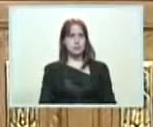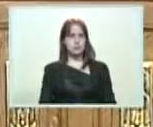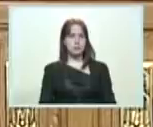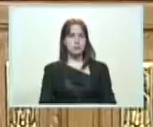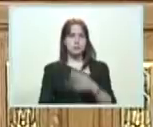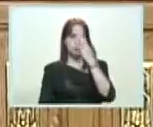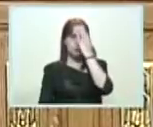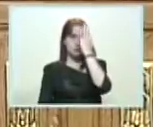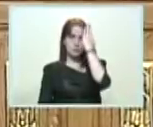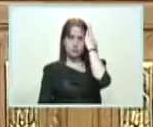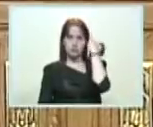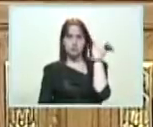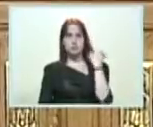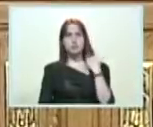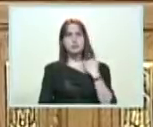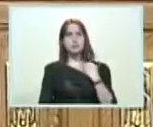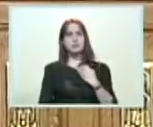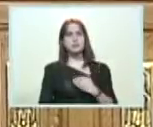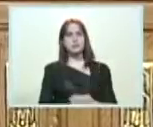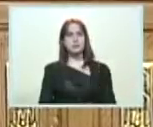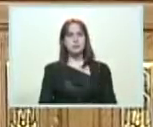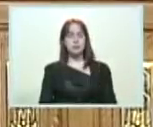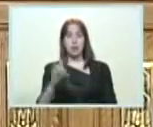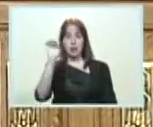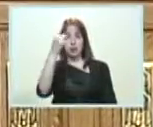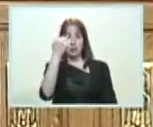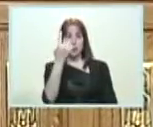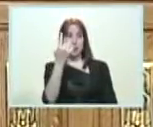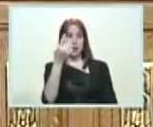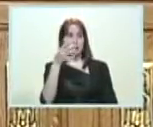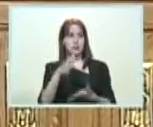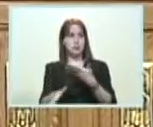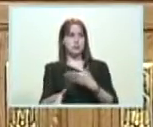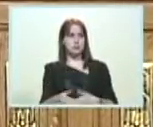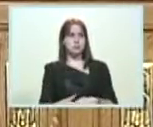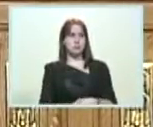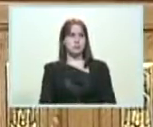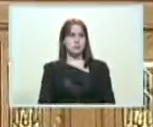En primer lugar, por favor, compañero de CAM.